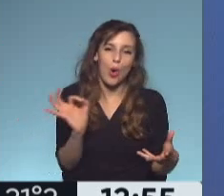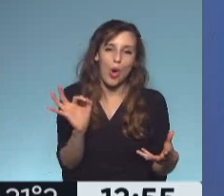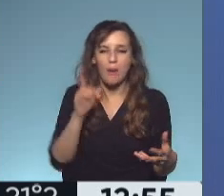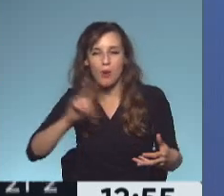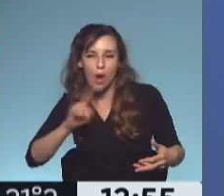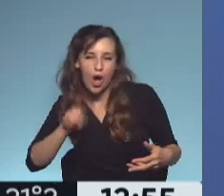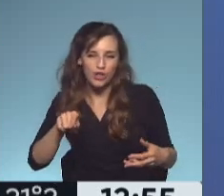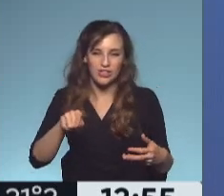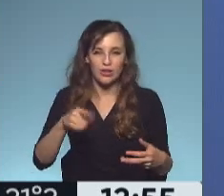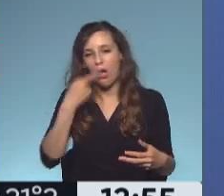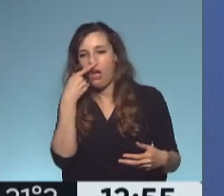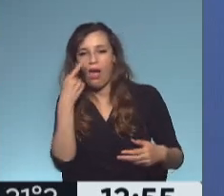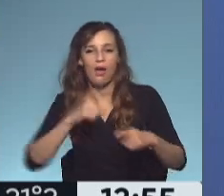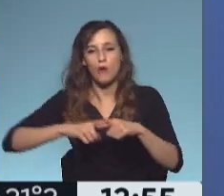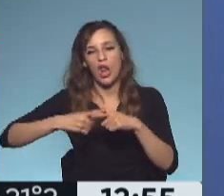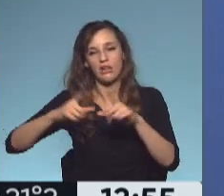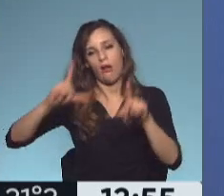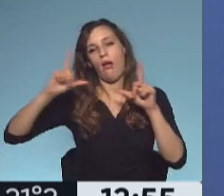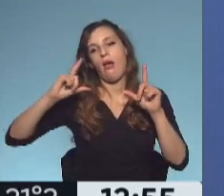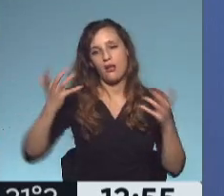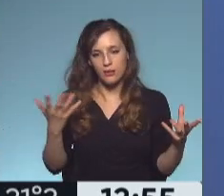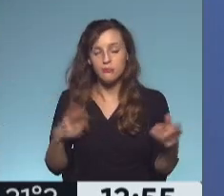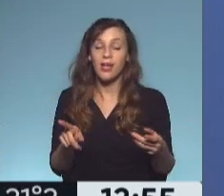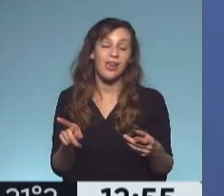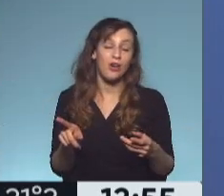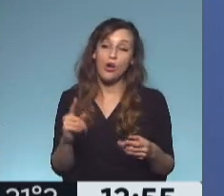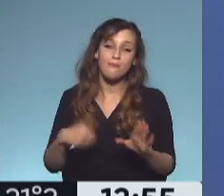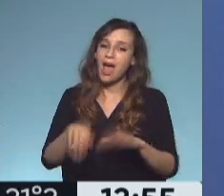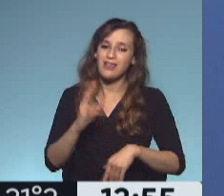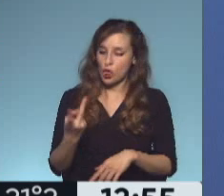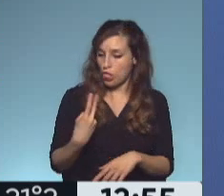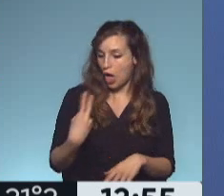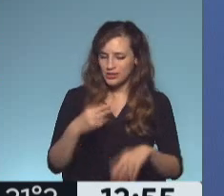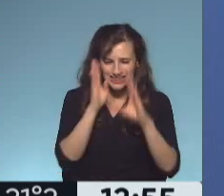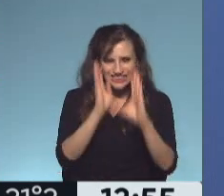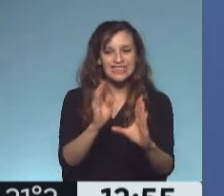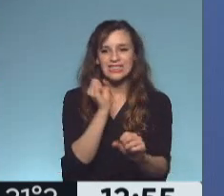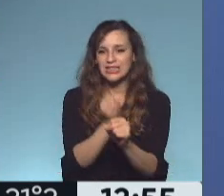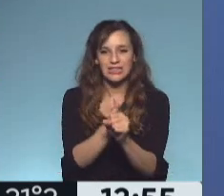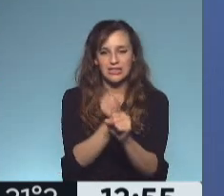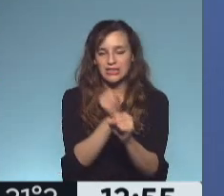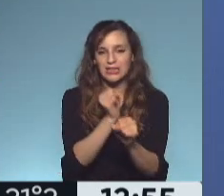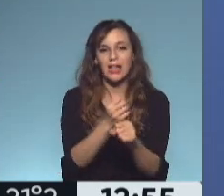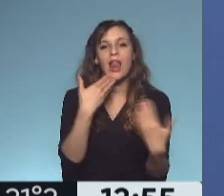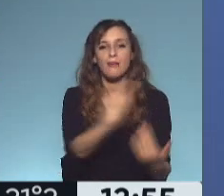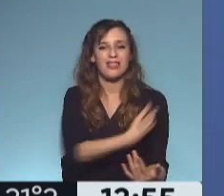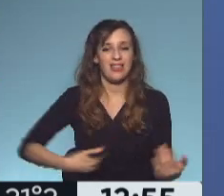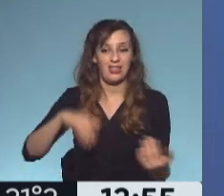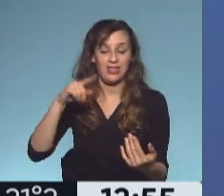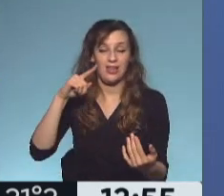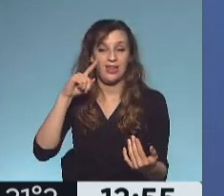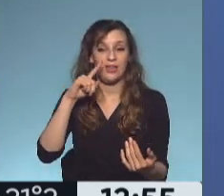cuestiones de intereses políticos. Correcto. Pero trabajando muy concentradas en la misión que nos había encomendado el presidente, en lo importante